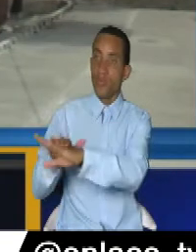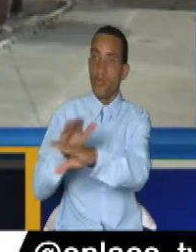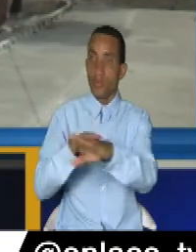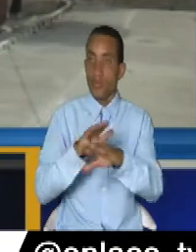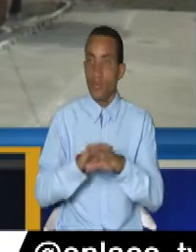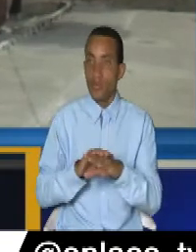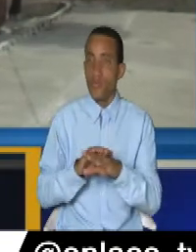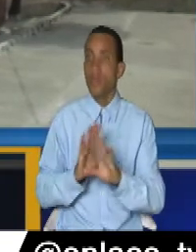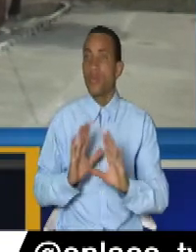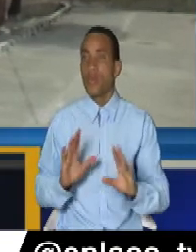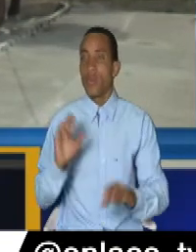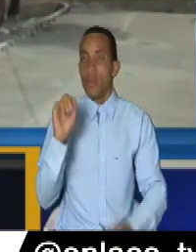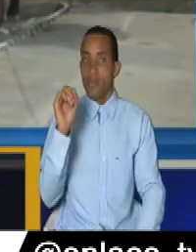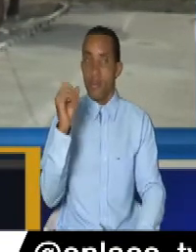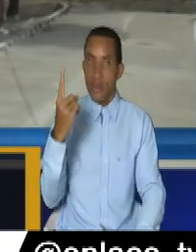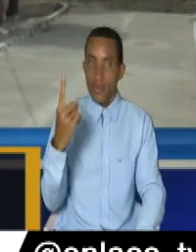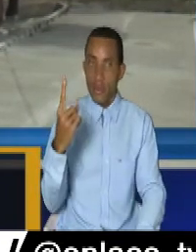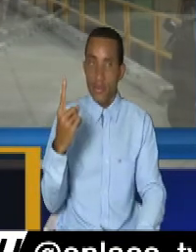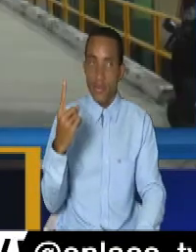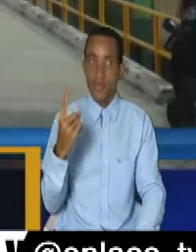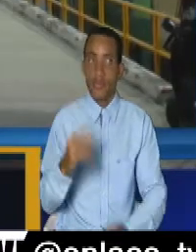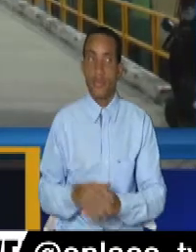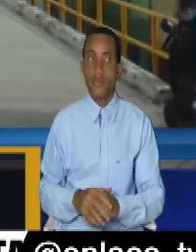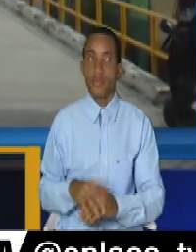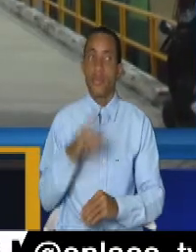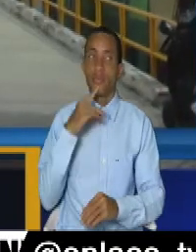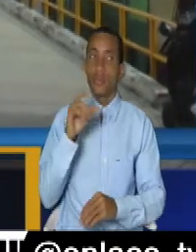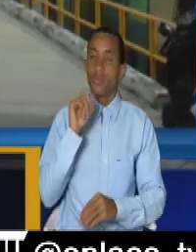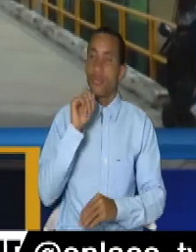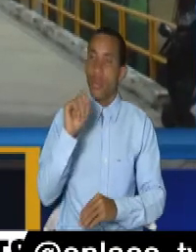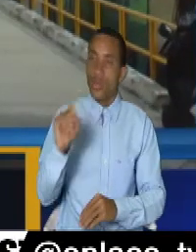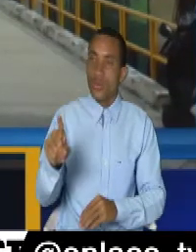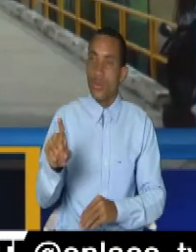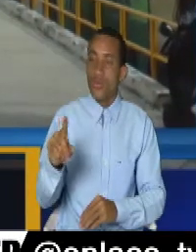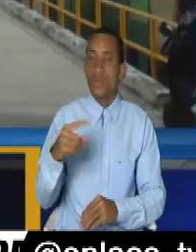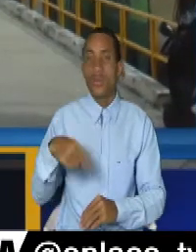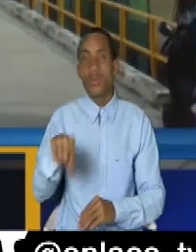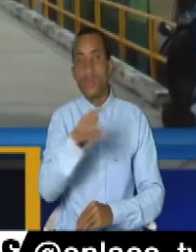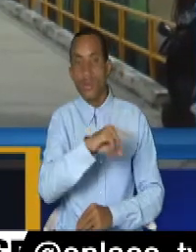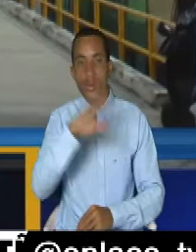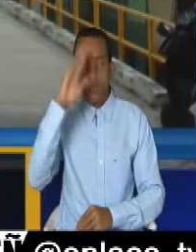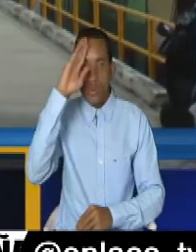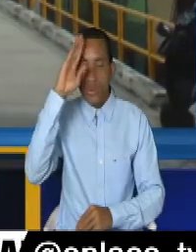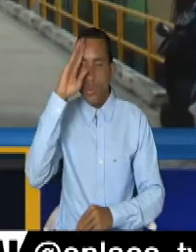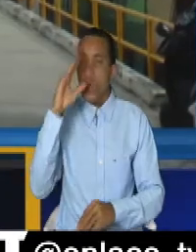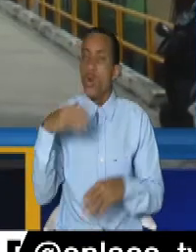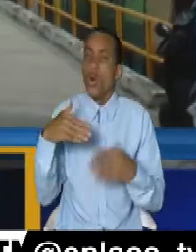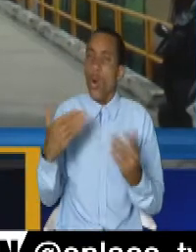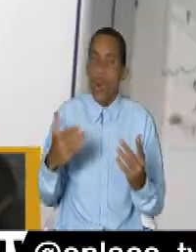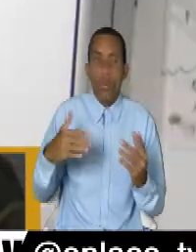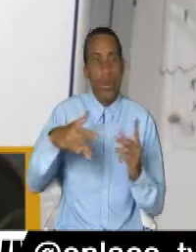que primero pregunten en nosotros cómo verdaderamente está la